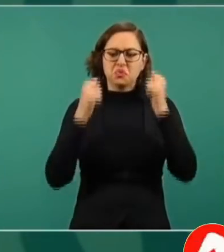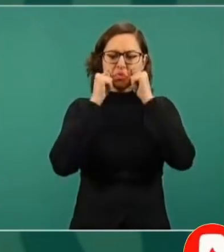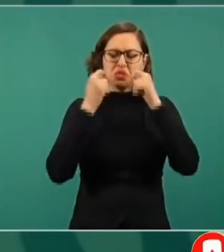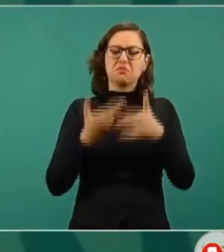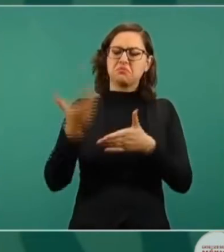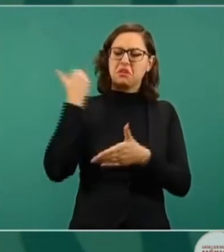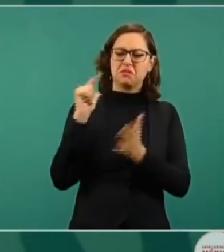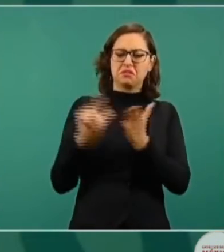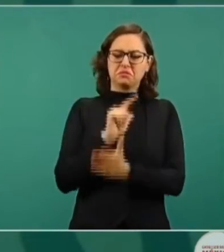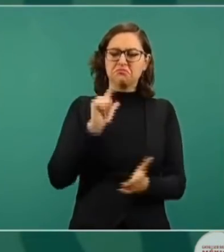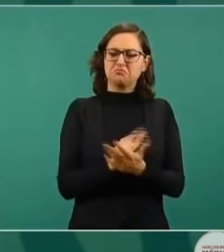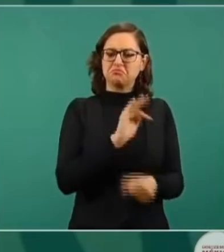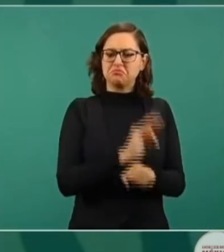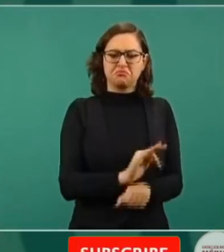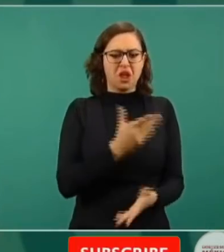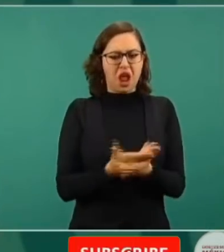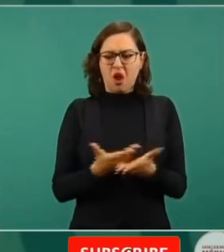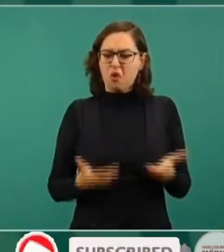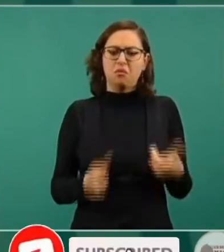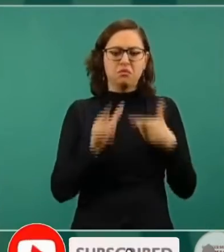no pagan la red.